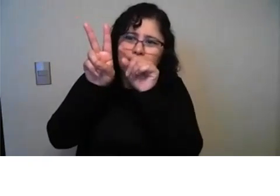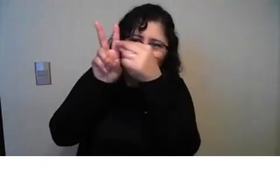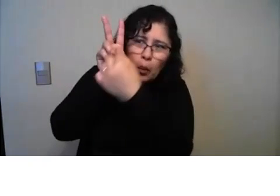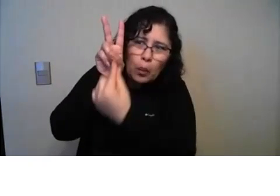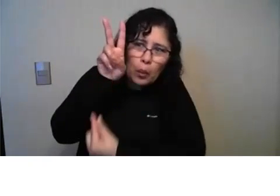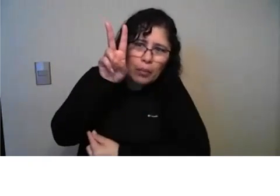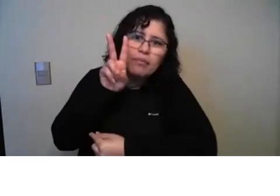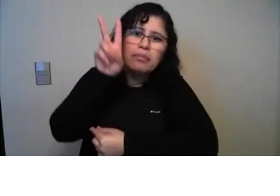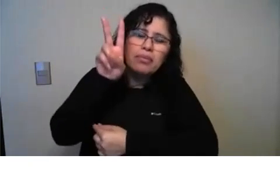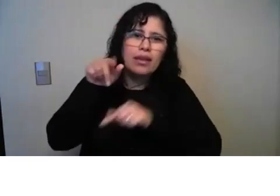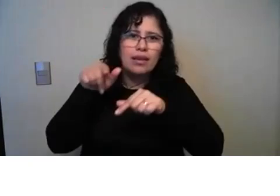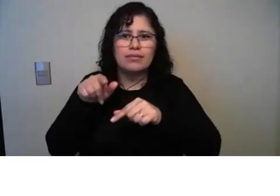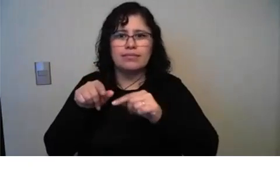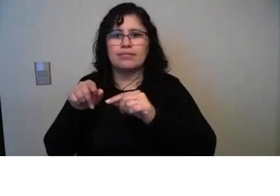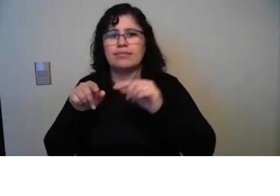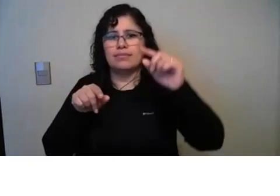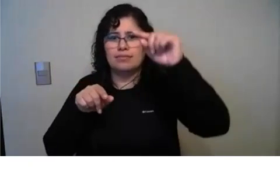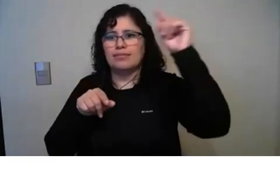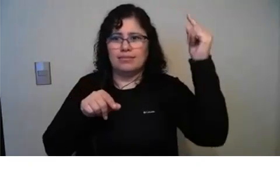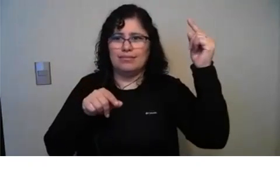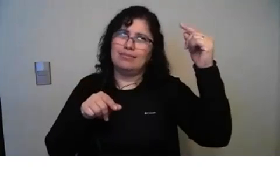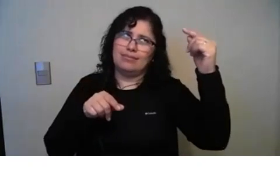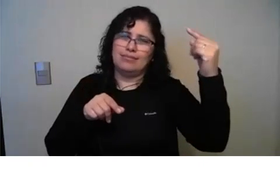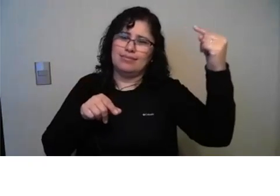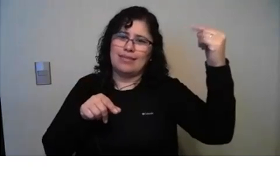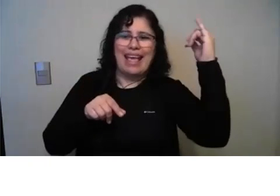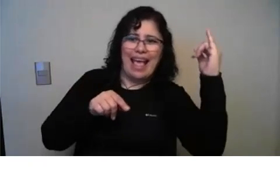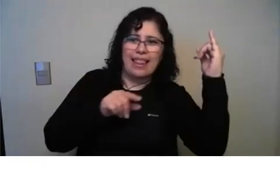viene del lado contrario, ¿ya? Ahora, eso es